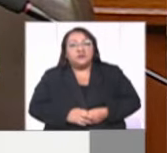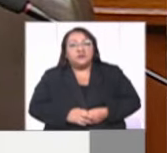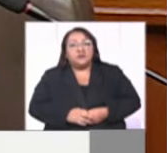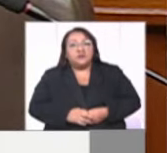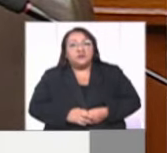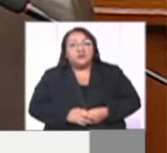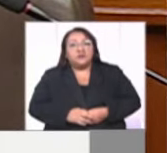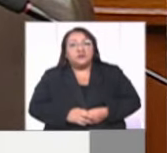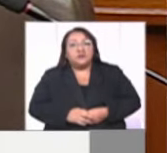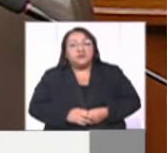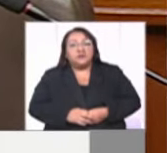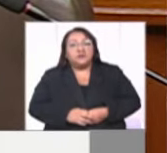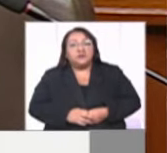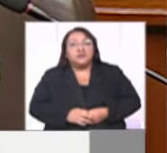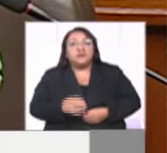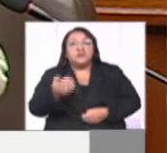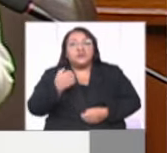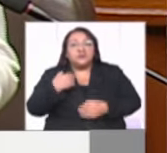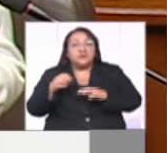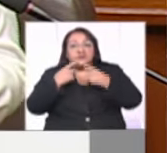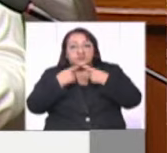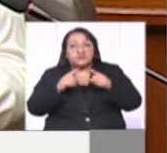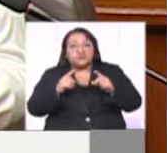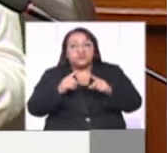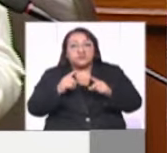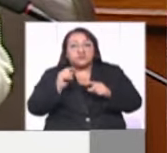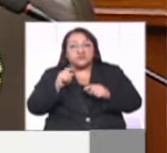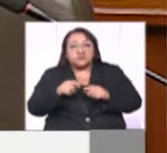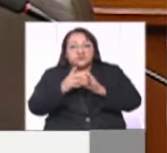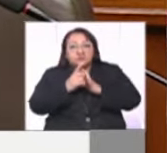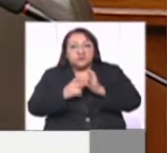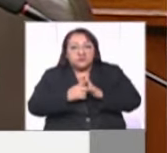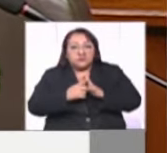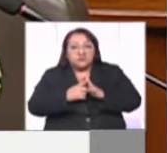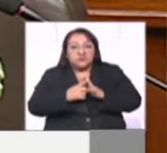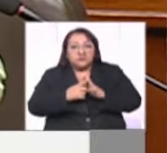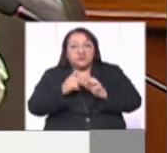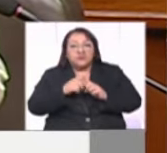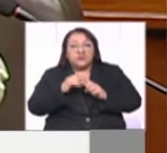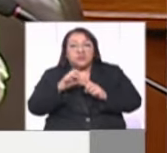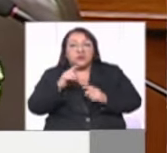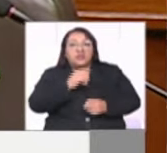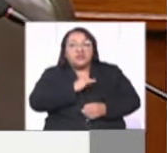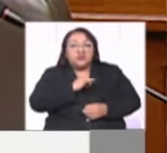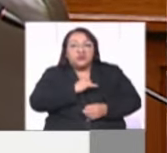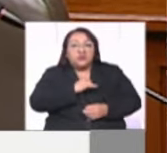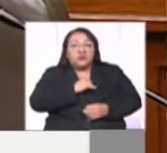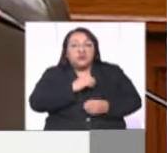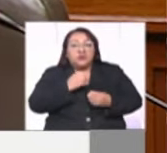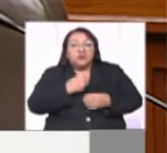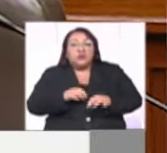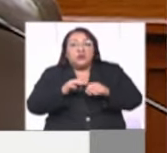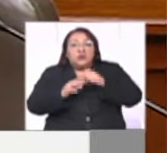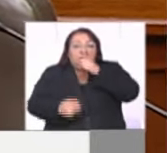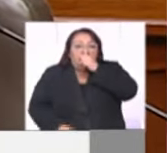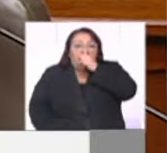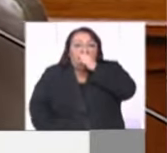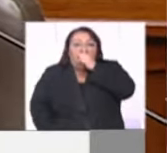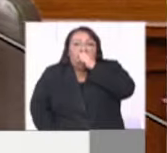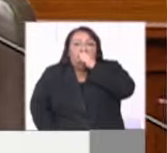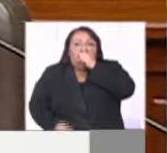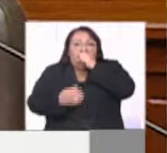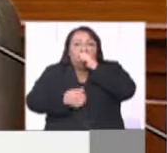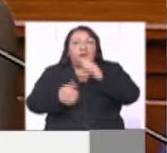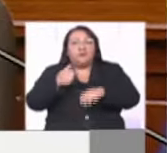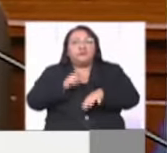que corresponde hacer de conocimiento el presente dictamen al titular de la entidad en su condición de máxima autoridad ejecutiva a fin